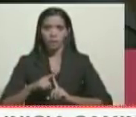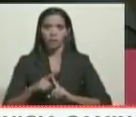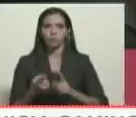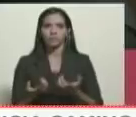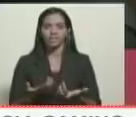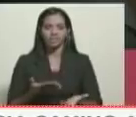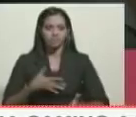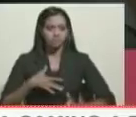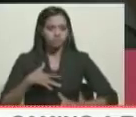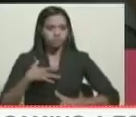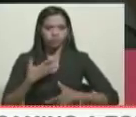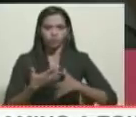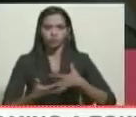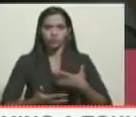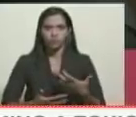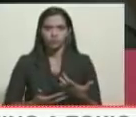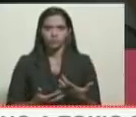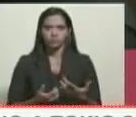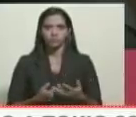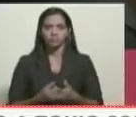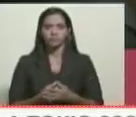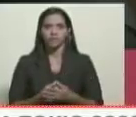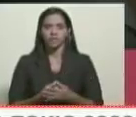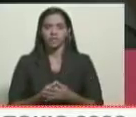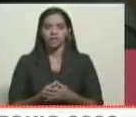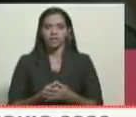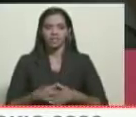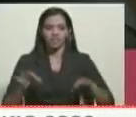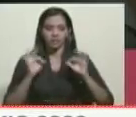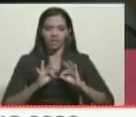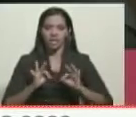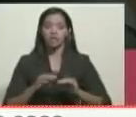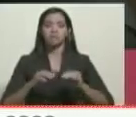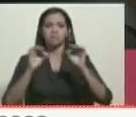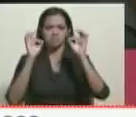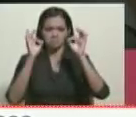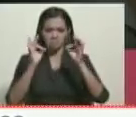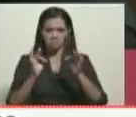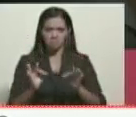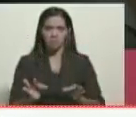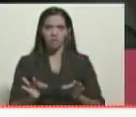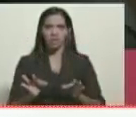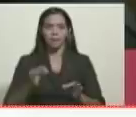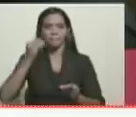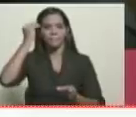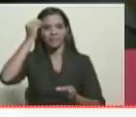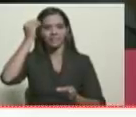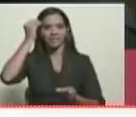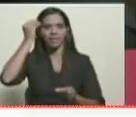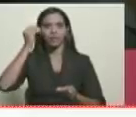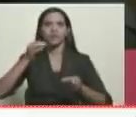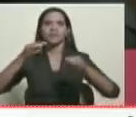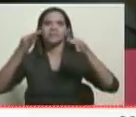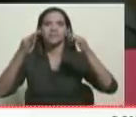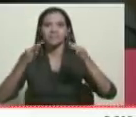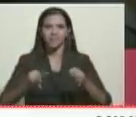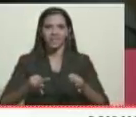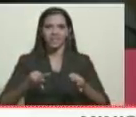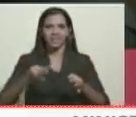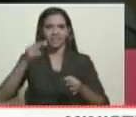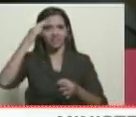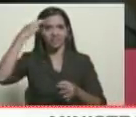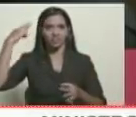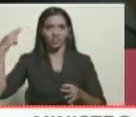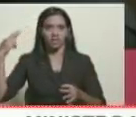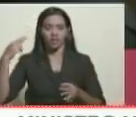impulsos de ningún tipo, sino bien pensado, bien reflexionado, como te dije,